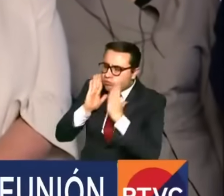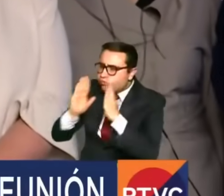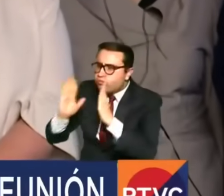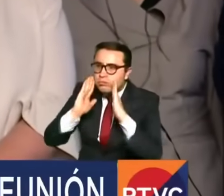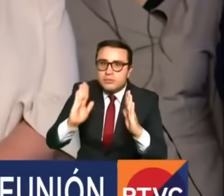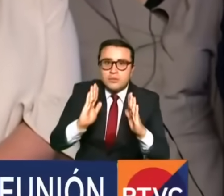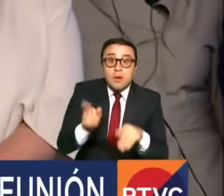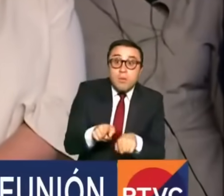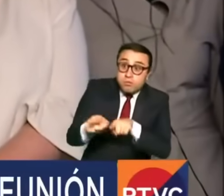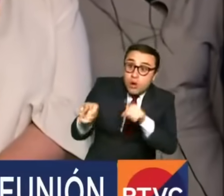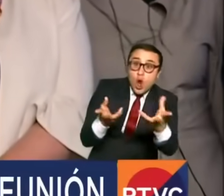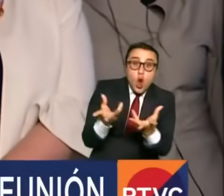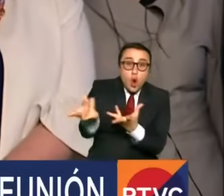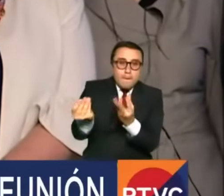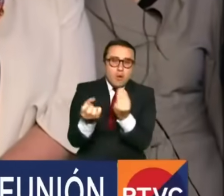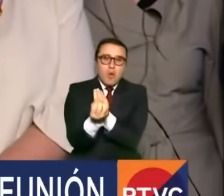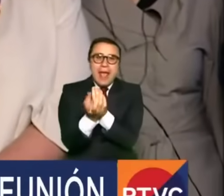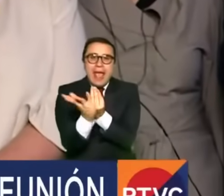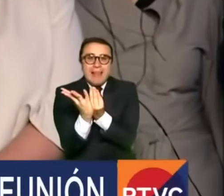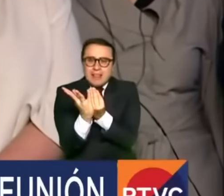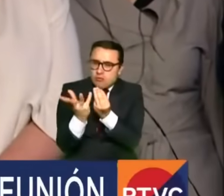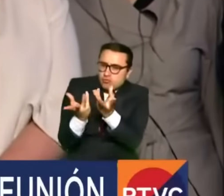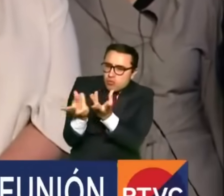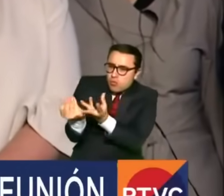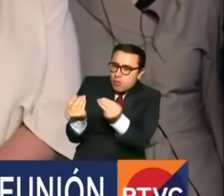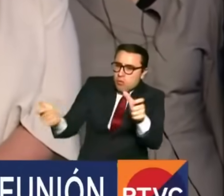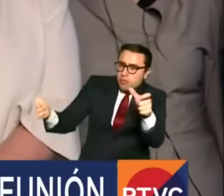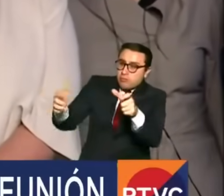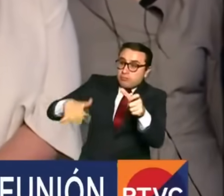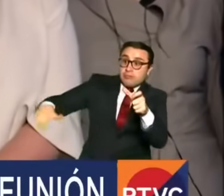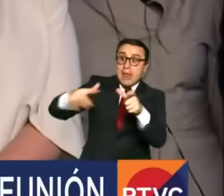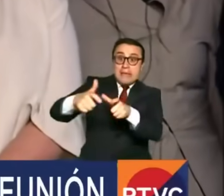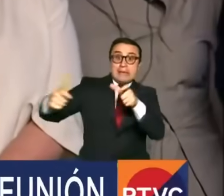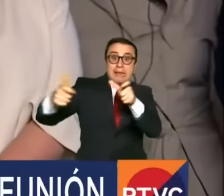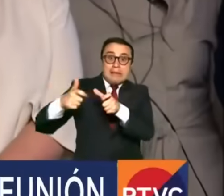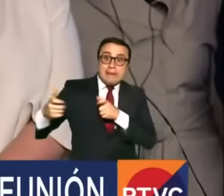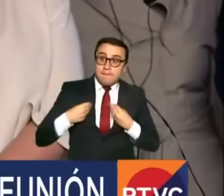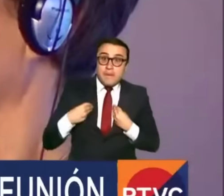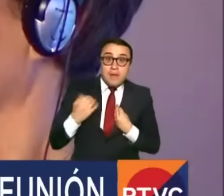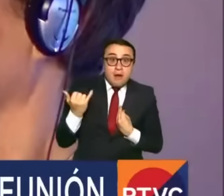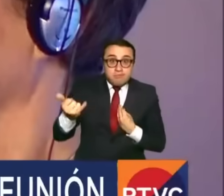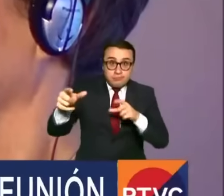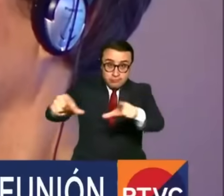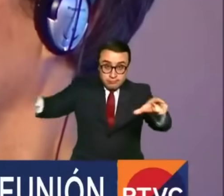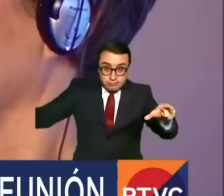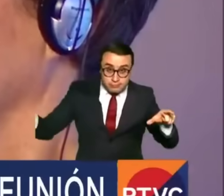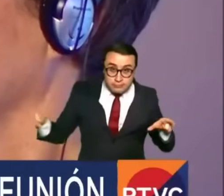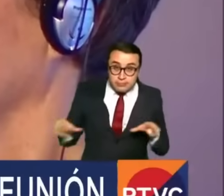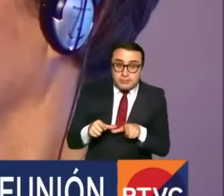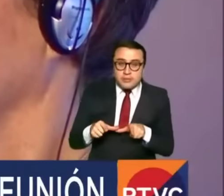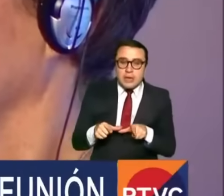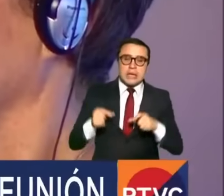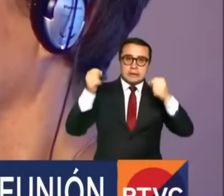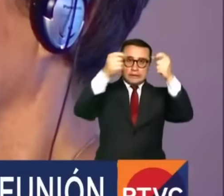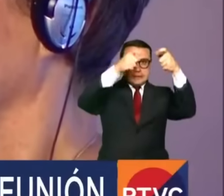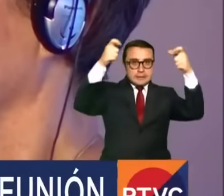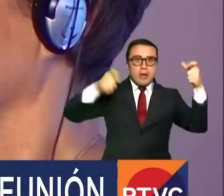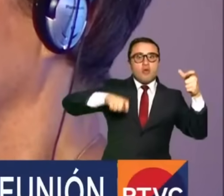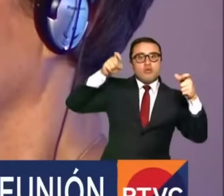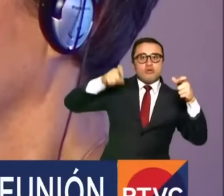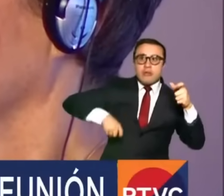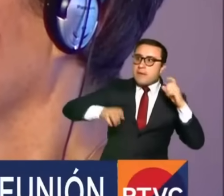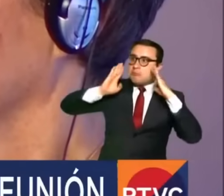minorías étnicas que se llaman en Colombia son mayorías étnicas en el territorio. El Estado